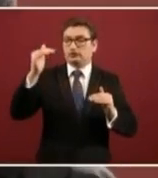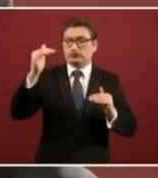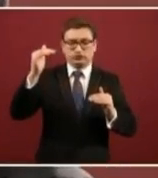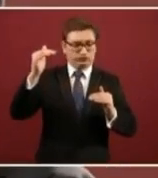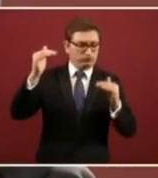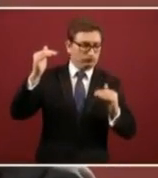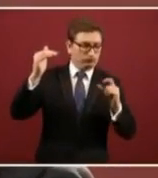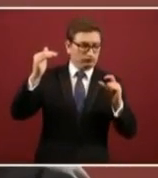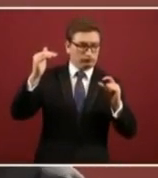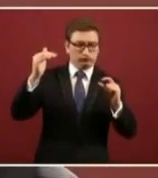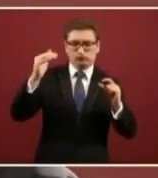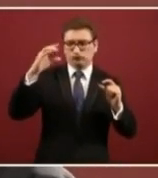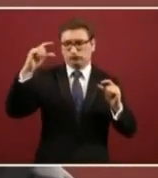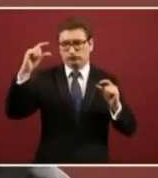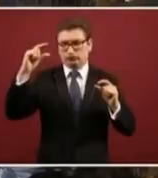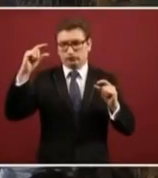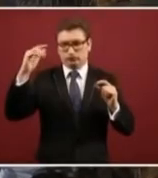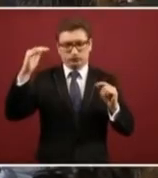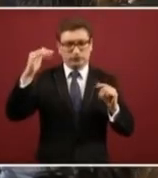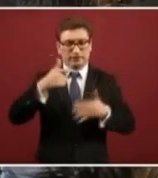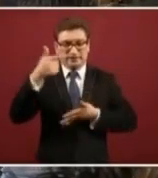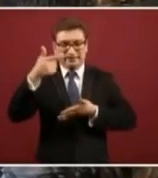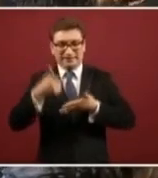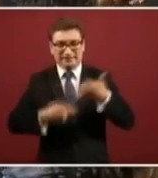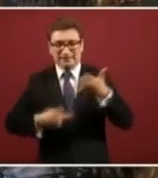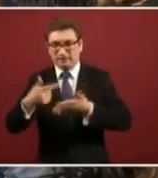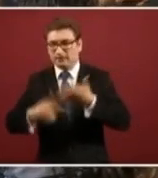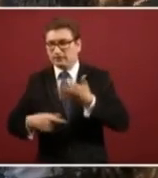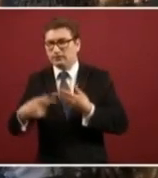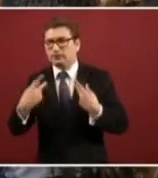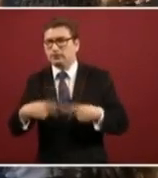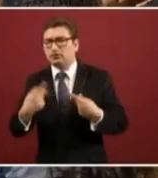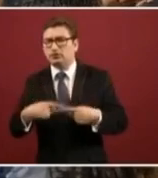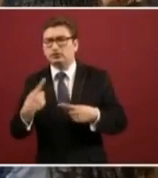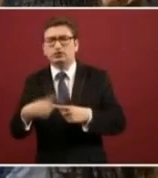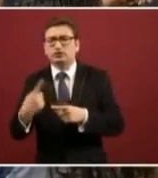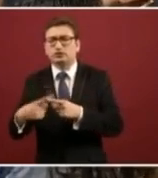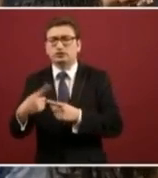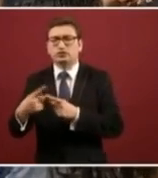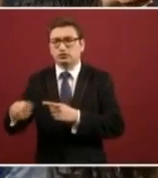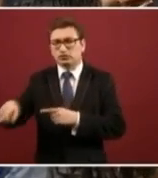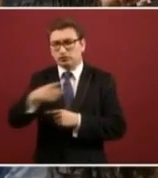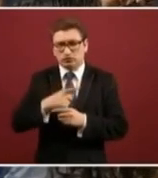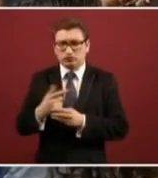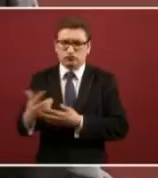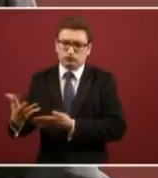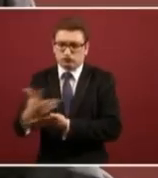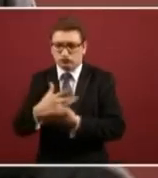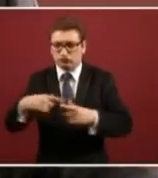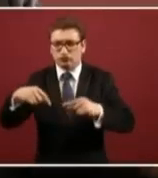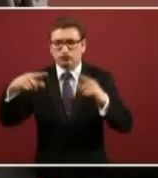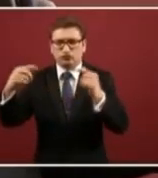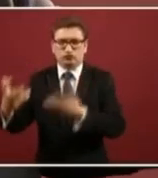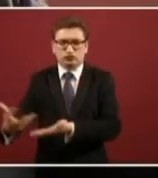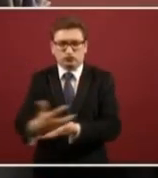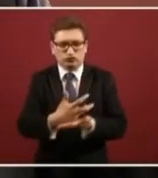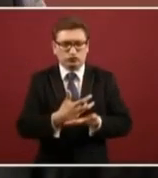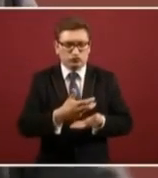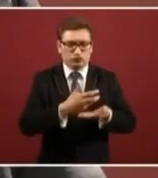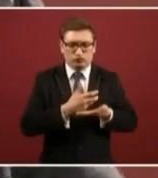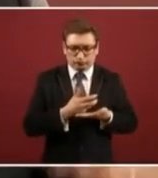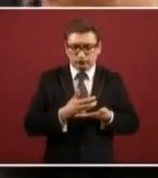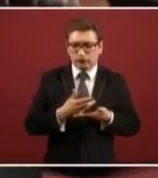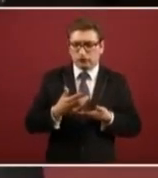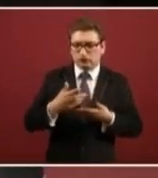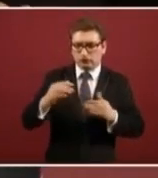acá. Tomamos la lista de todos los que le entregaron, los productores que le entregaron a la industria, vamos y